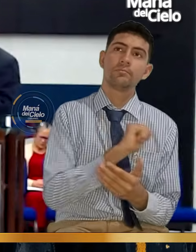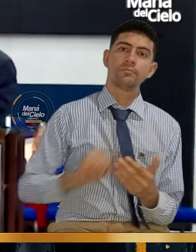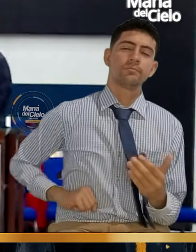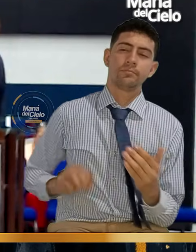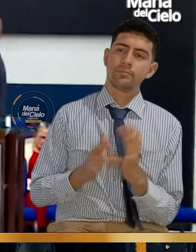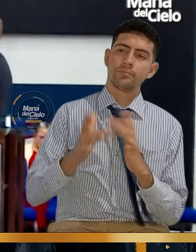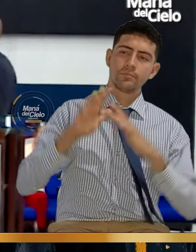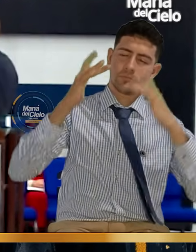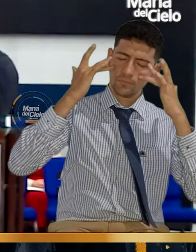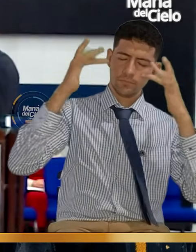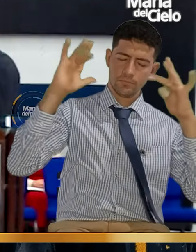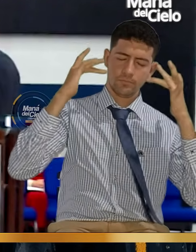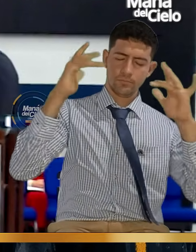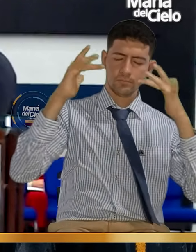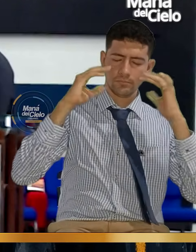Escudriñela.